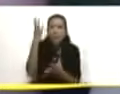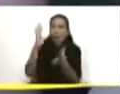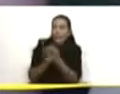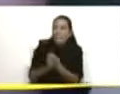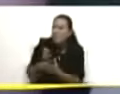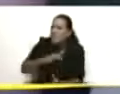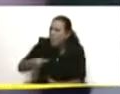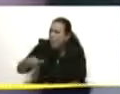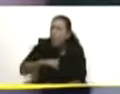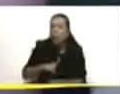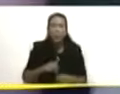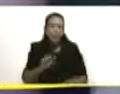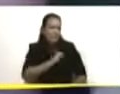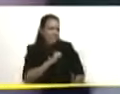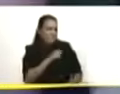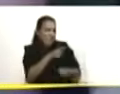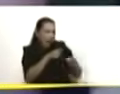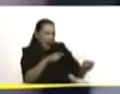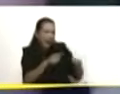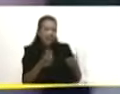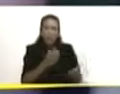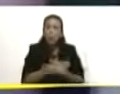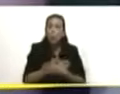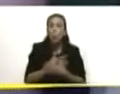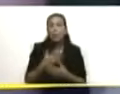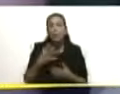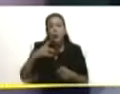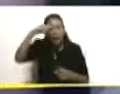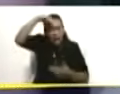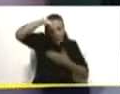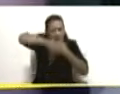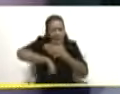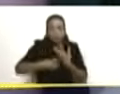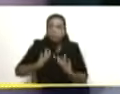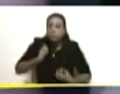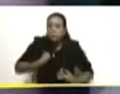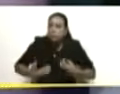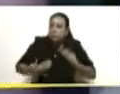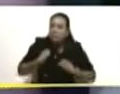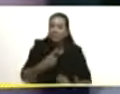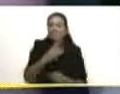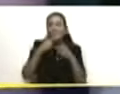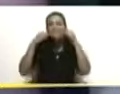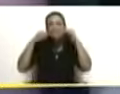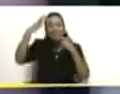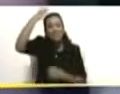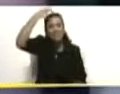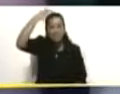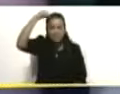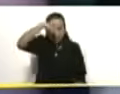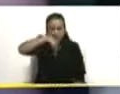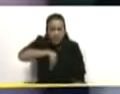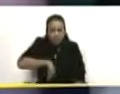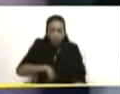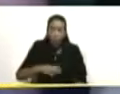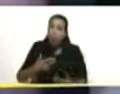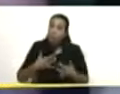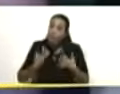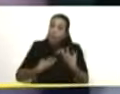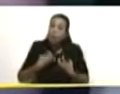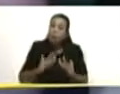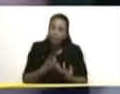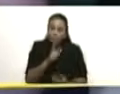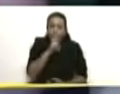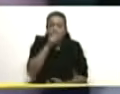y amigas que a veces uno no lo sabe, pero que están pasando episodios de ansiedad, problemas de salud mental, y es importante en este